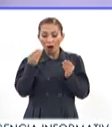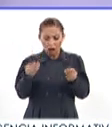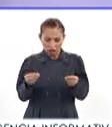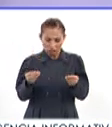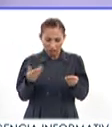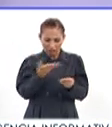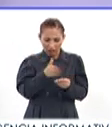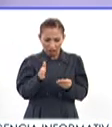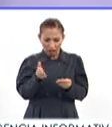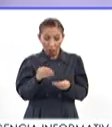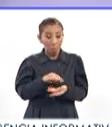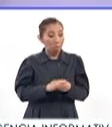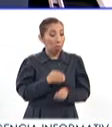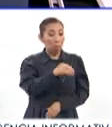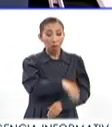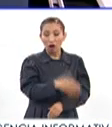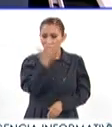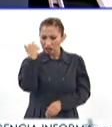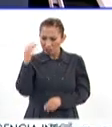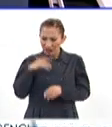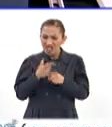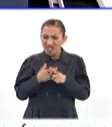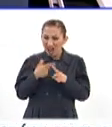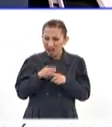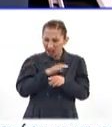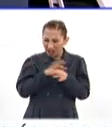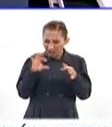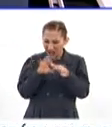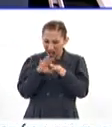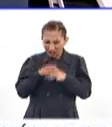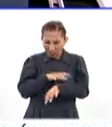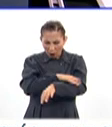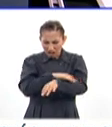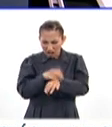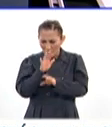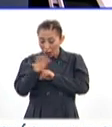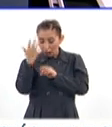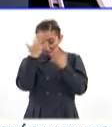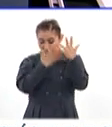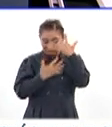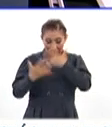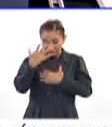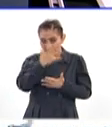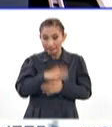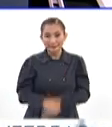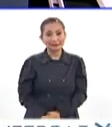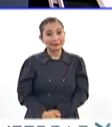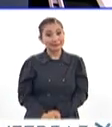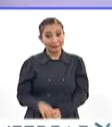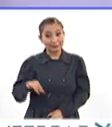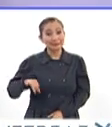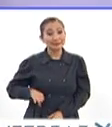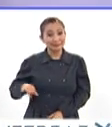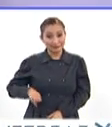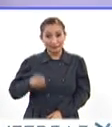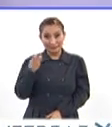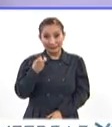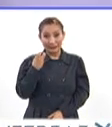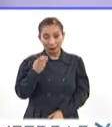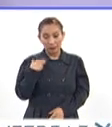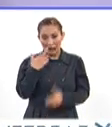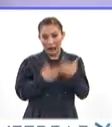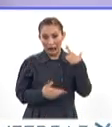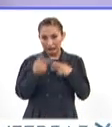boleta en blanco, no sabían las combinaciones de quién iba con quién partido político por el tipo de coaliciones que había. Pues qué interesante eso, porque vamos